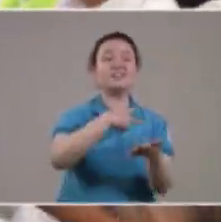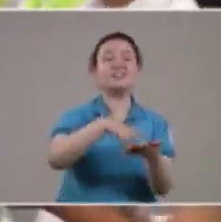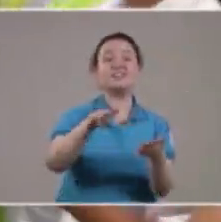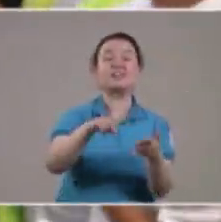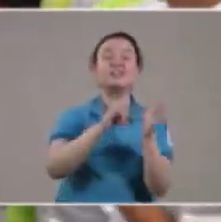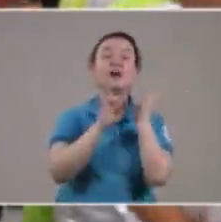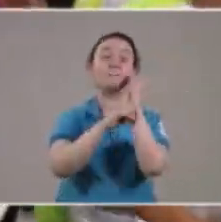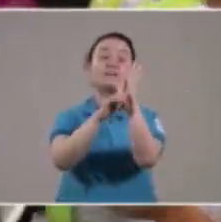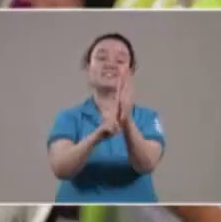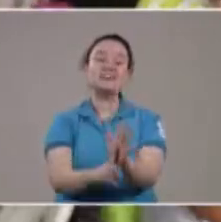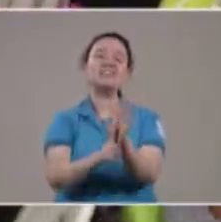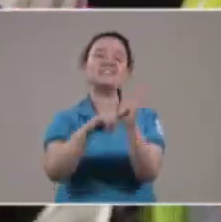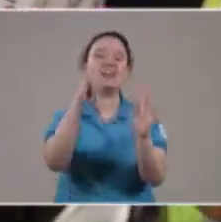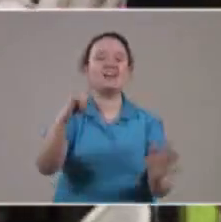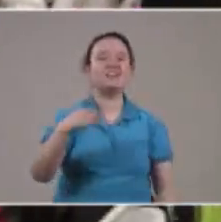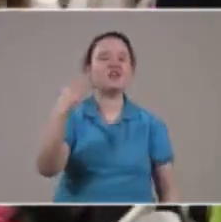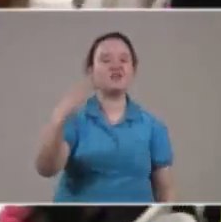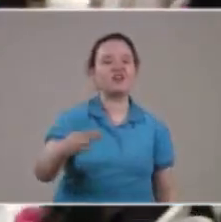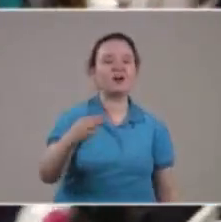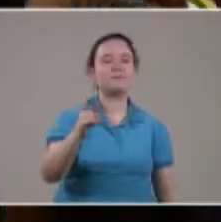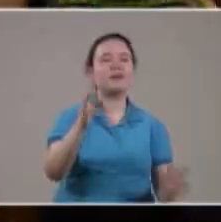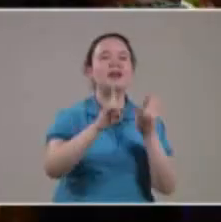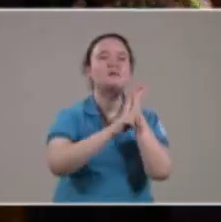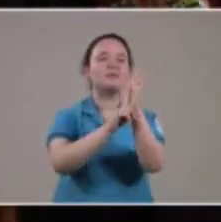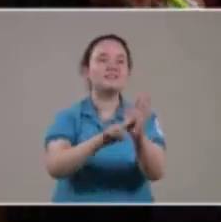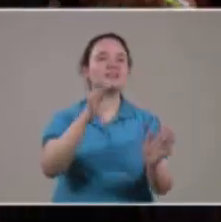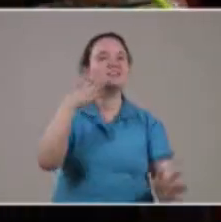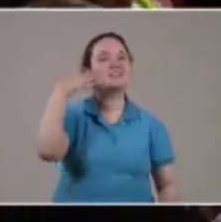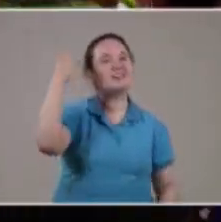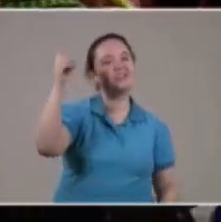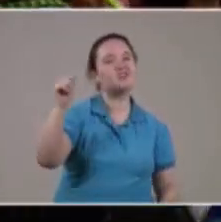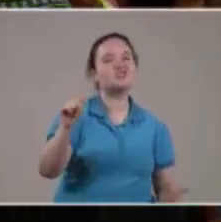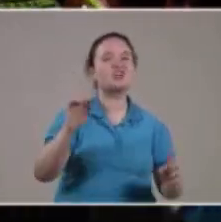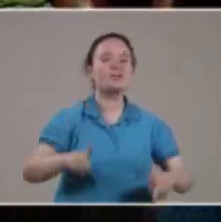La presencia de Dios.